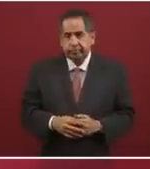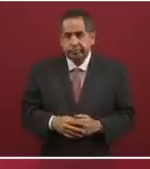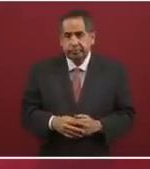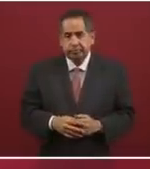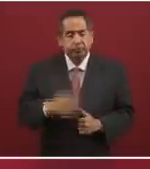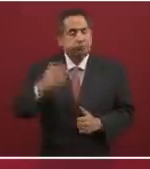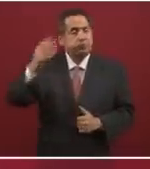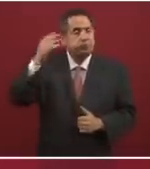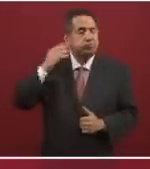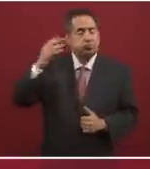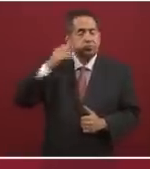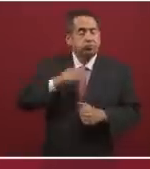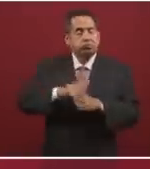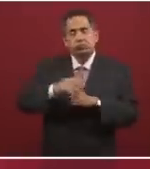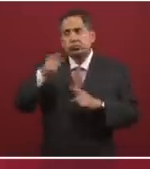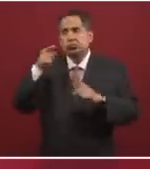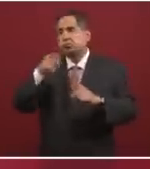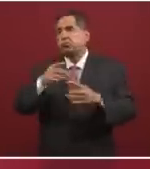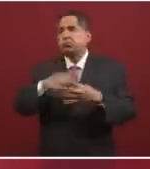predominaba?